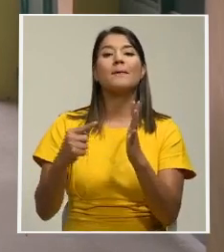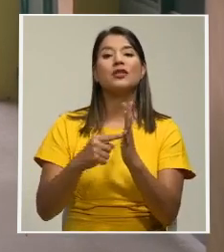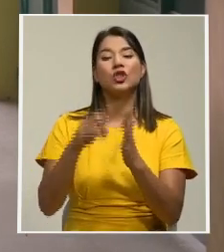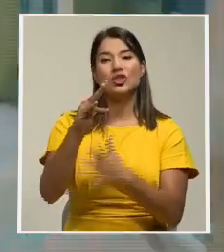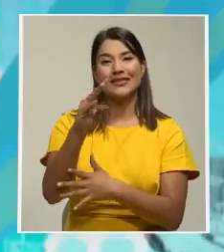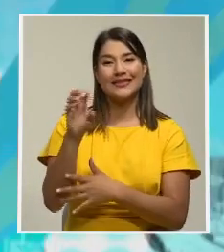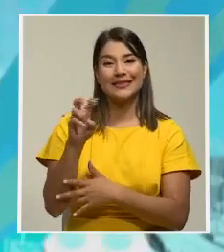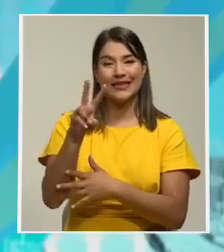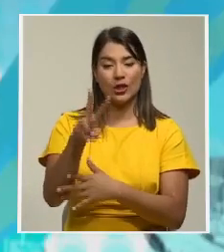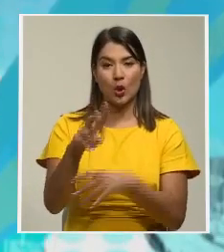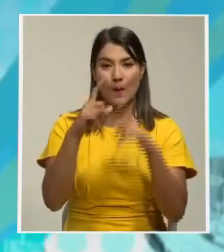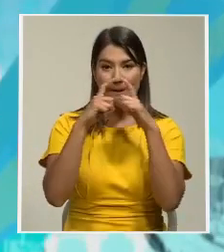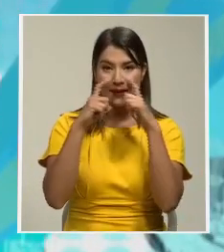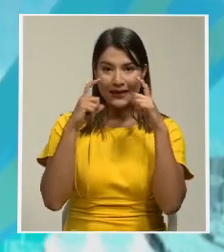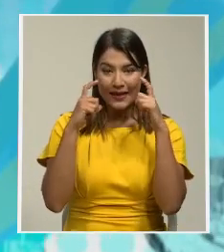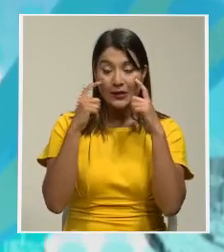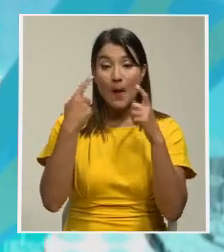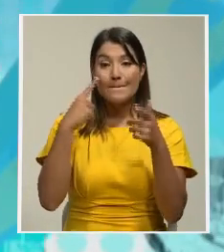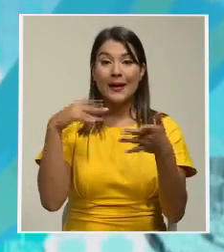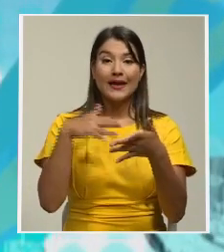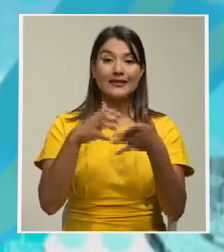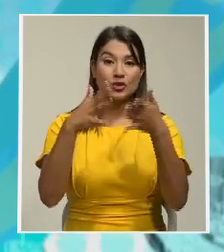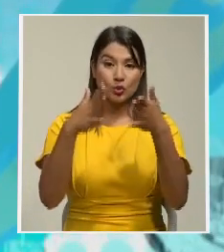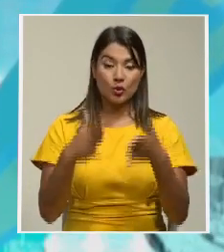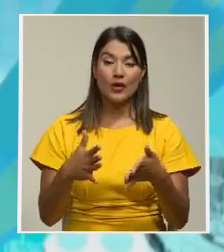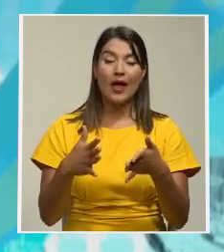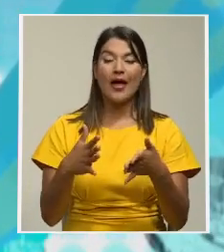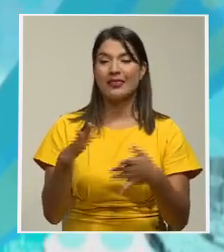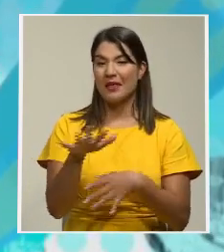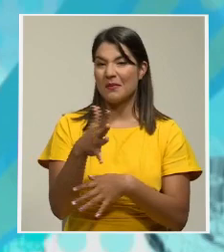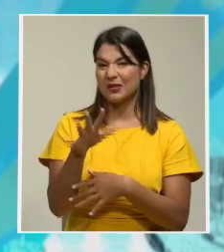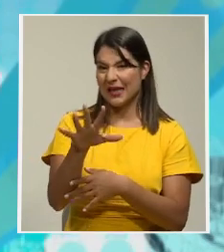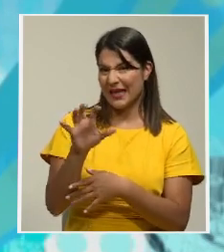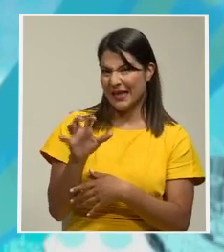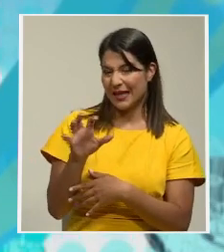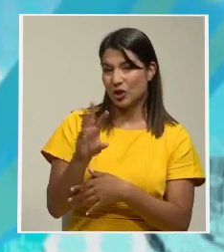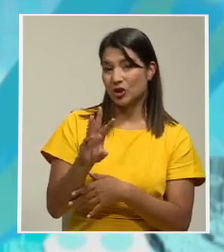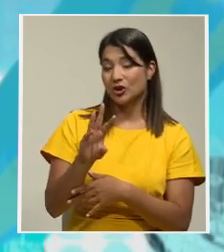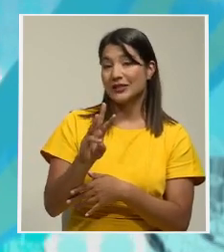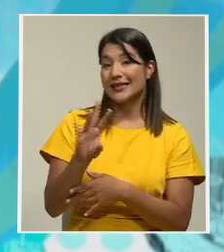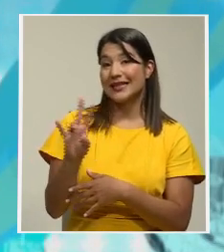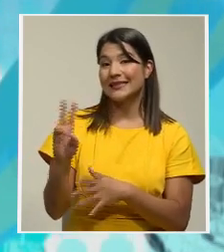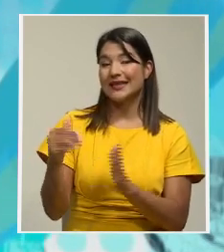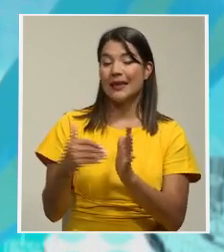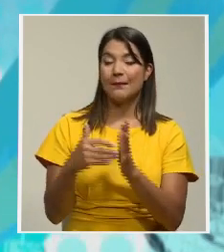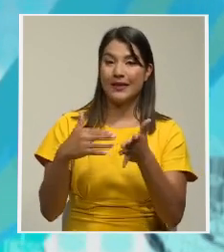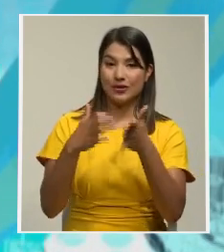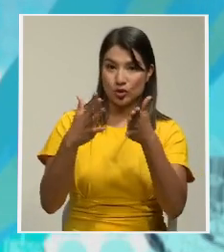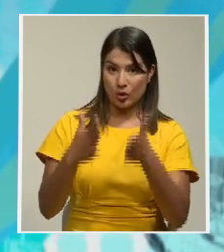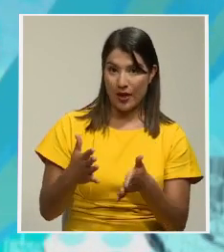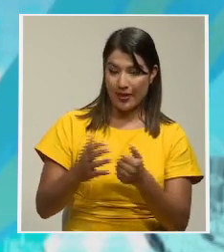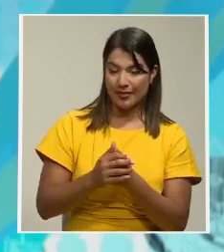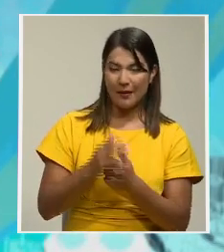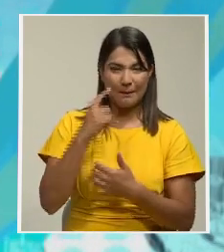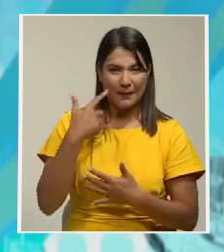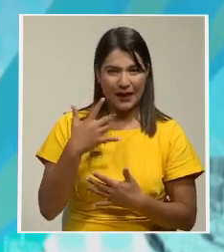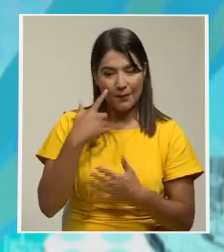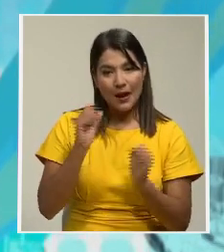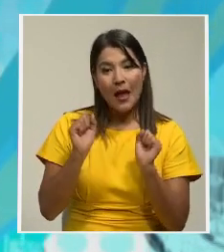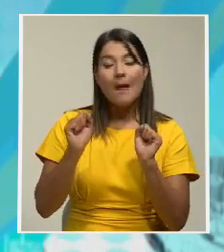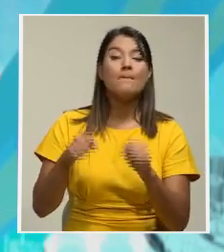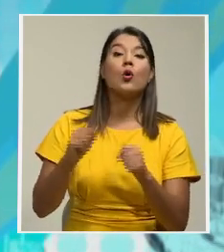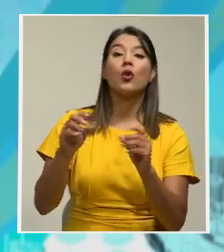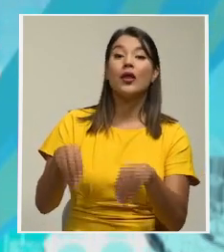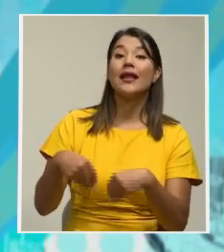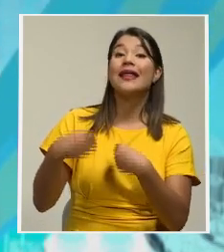1.702.000 mascarillas a estudiantes que son alrededor de 567,000 estudiantes. Esto con el fin de